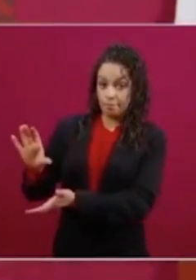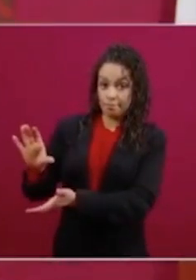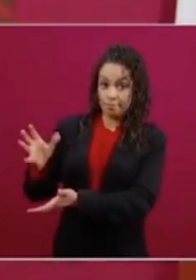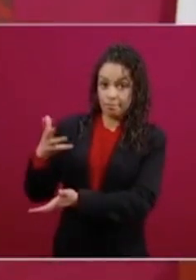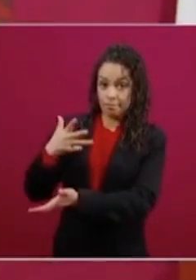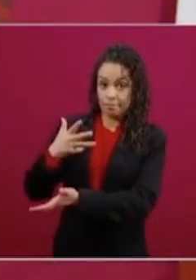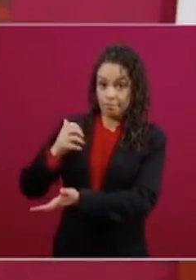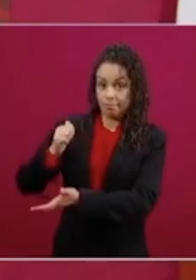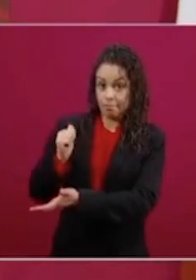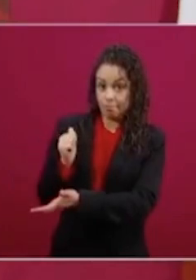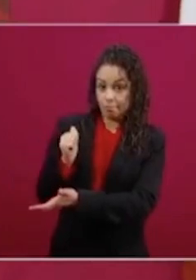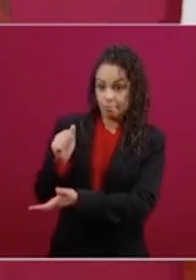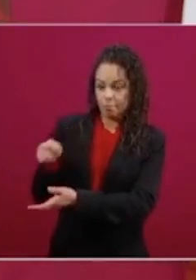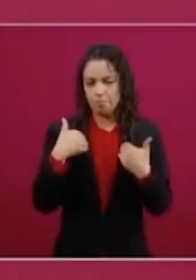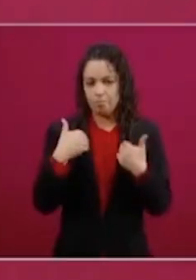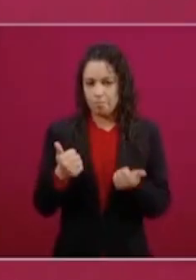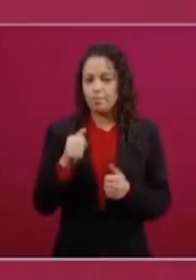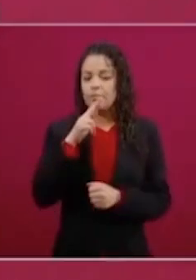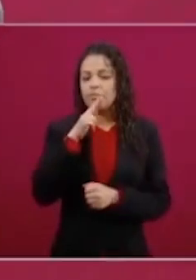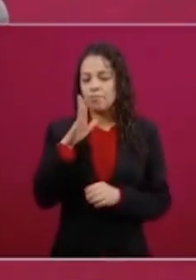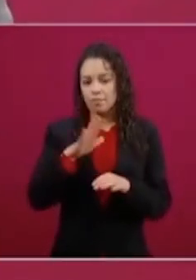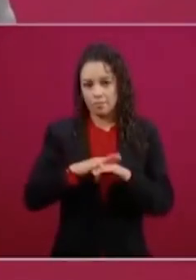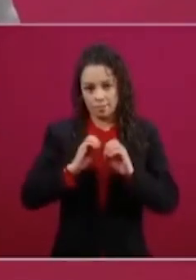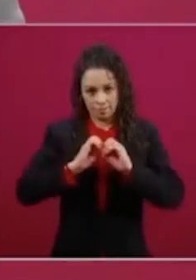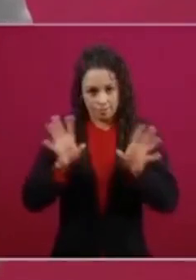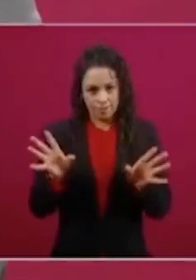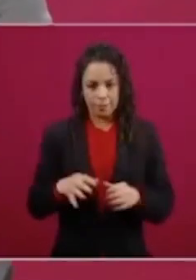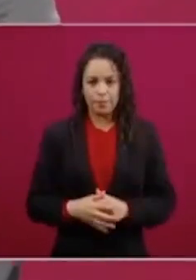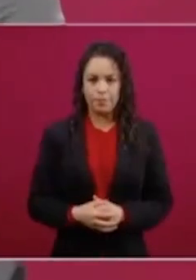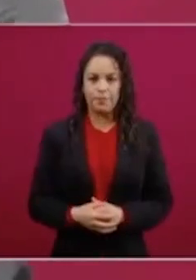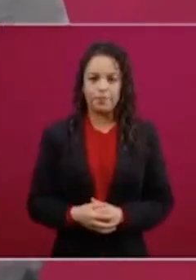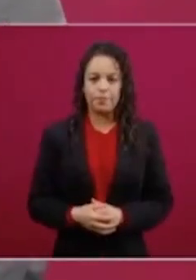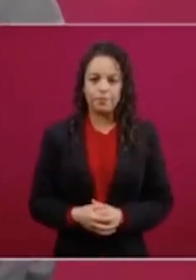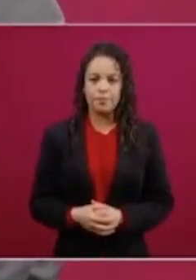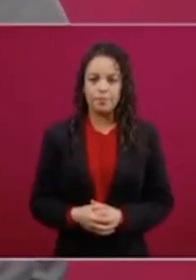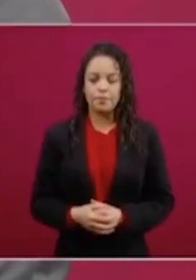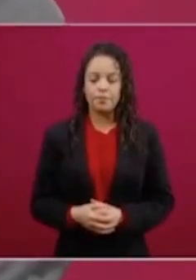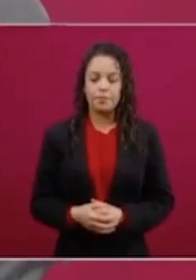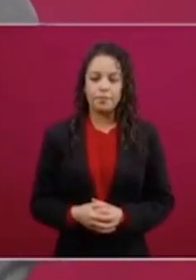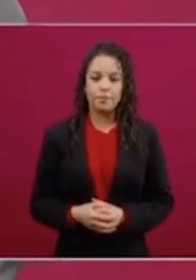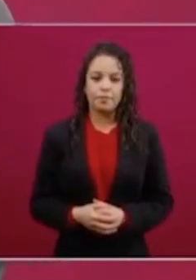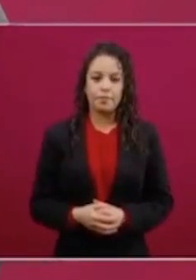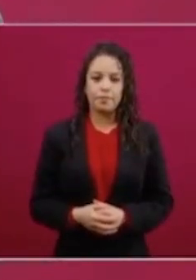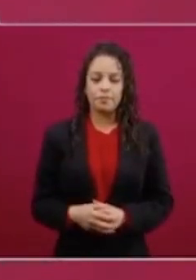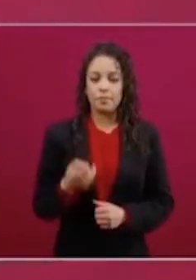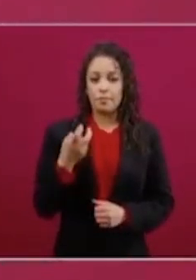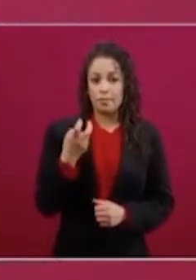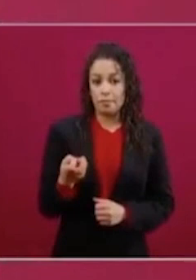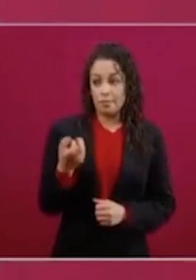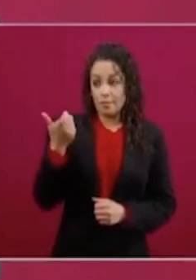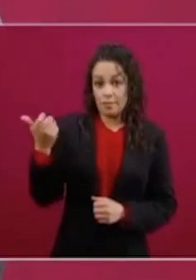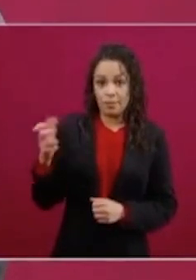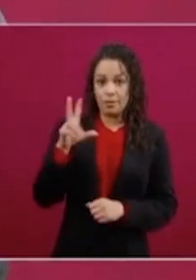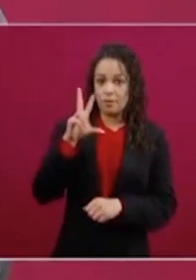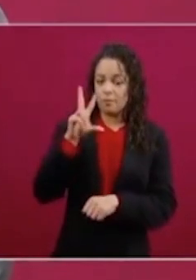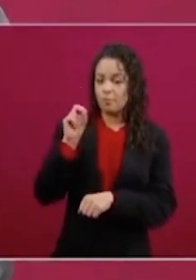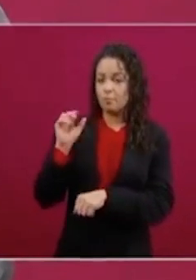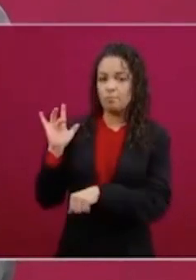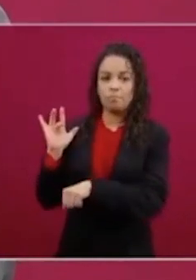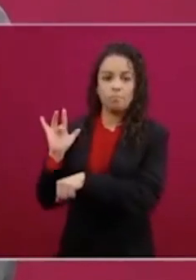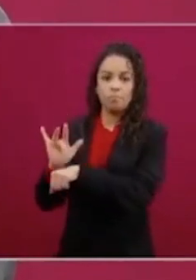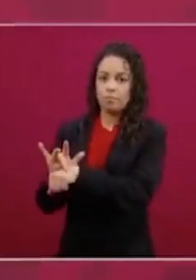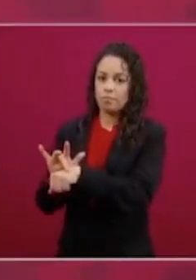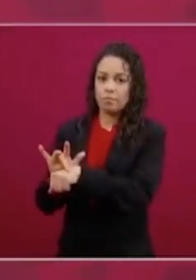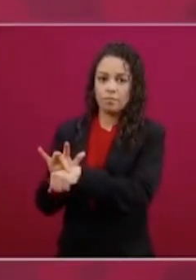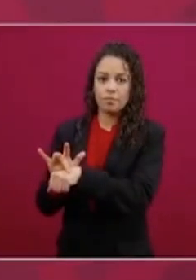de la nación, y no disponer de esos recursos